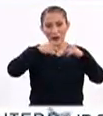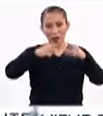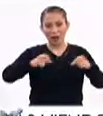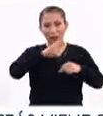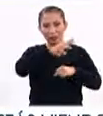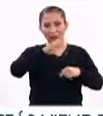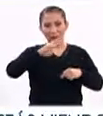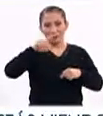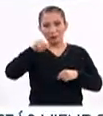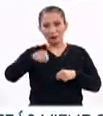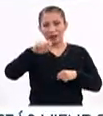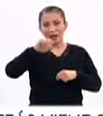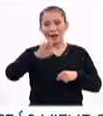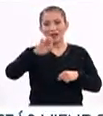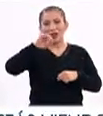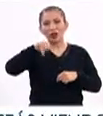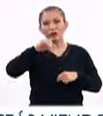que es